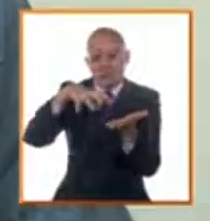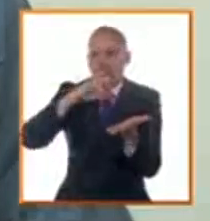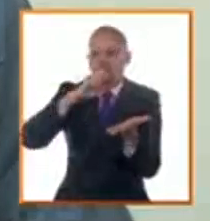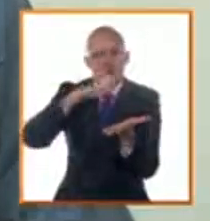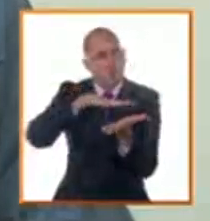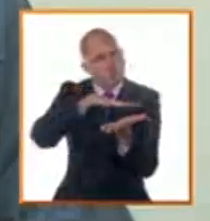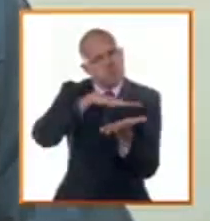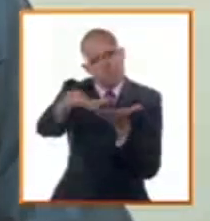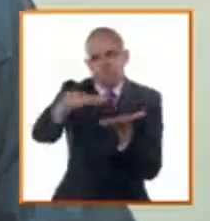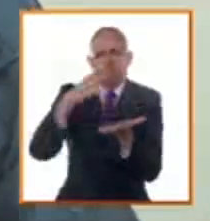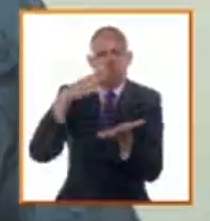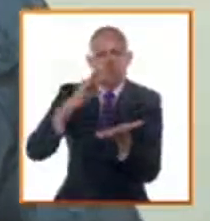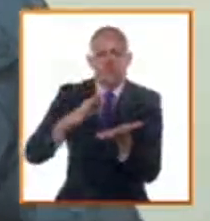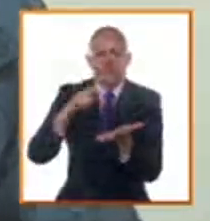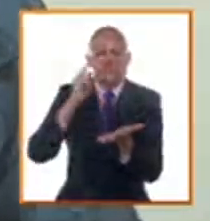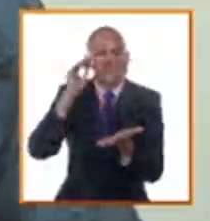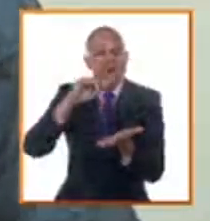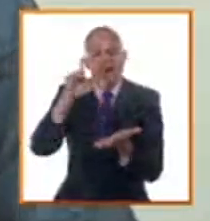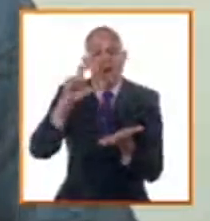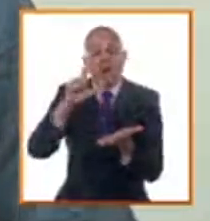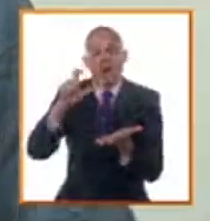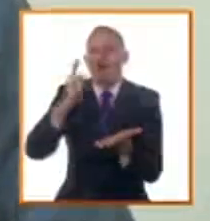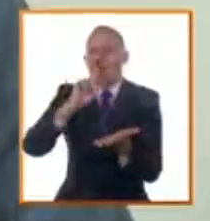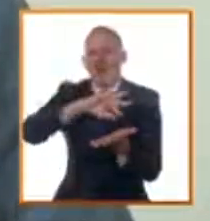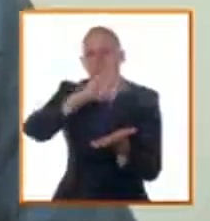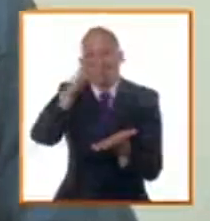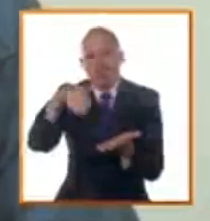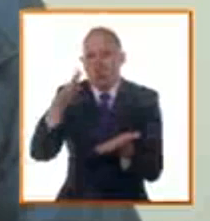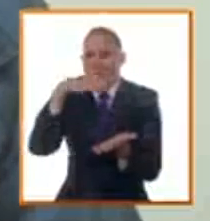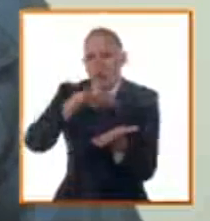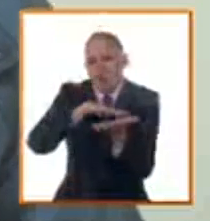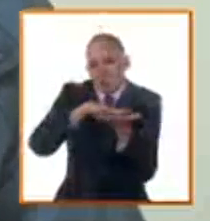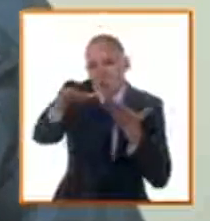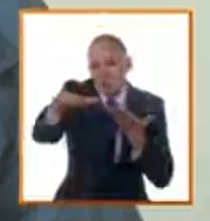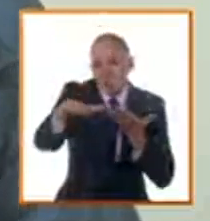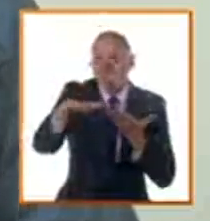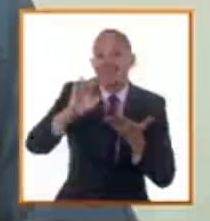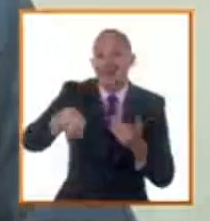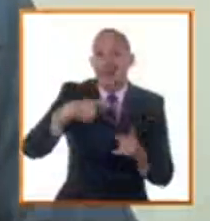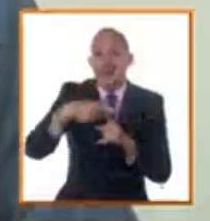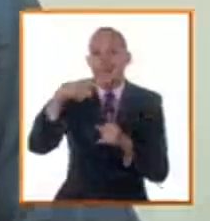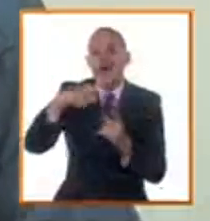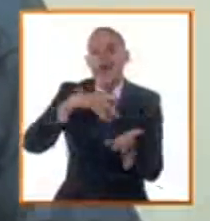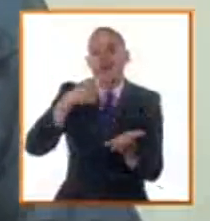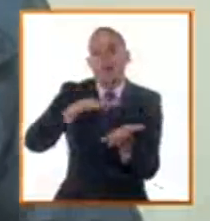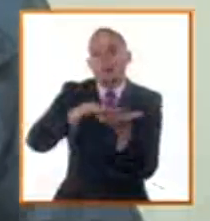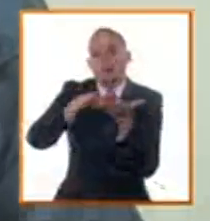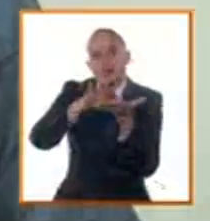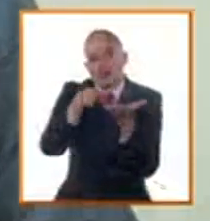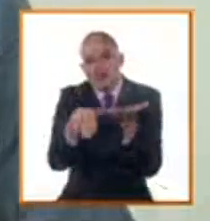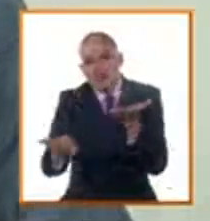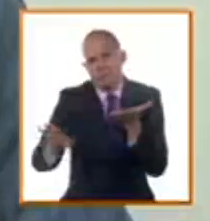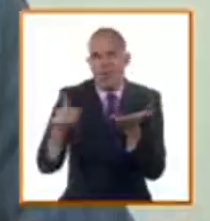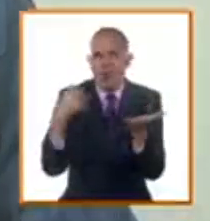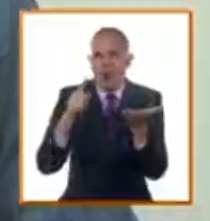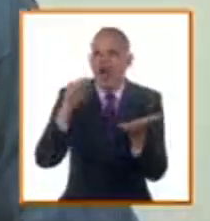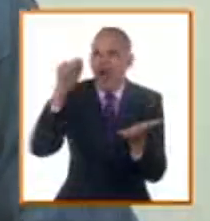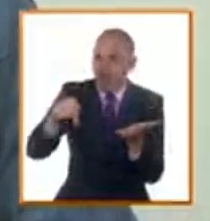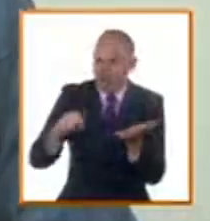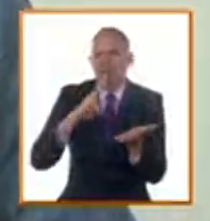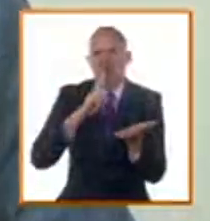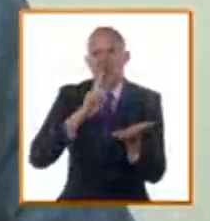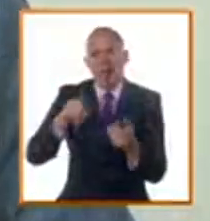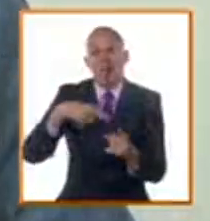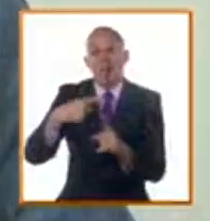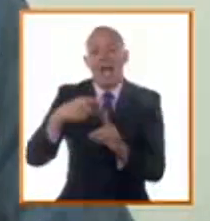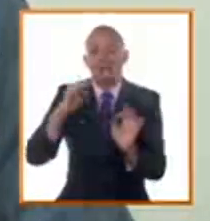bajas. Camagüey tiene una característica, es una provincia llana, pero tiene muchas zonas bajas. Caracterizada también la provincia por tener